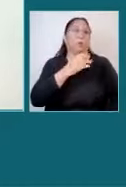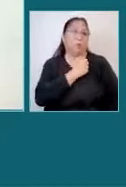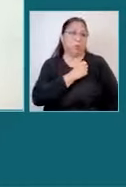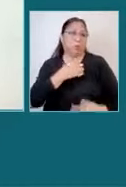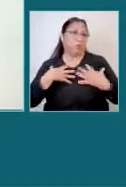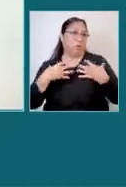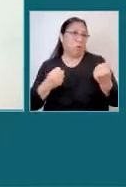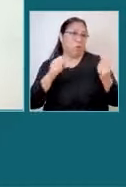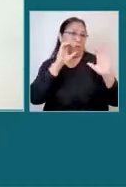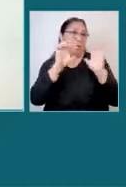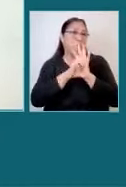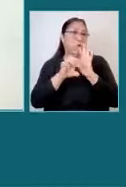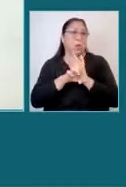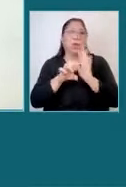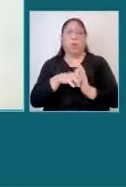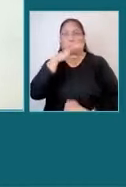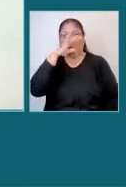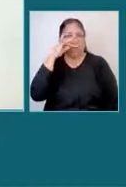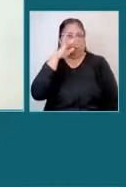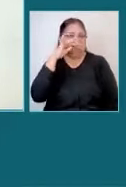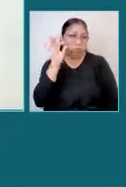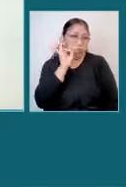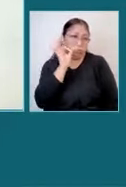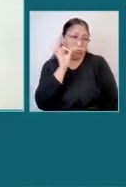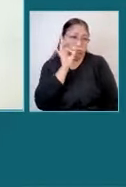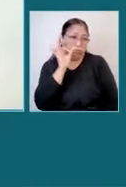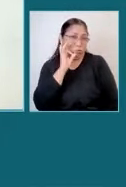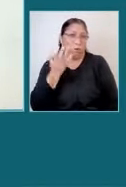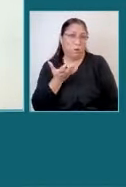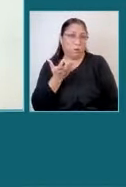ejemplo, el consumo de drogas o fumar.